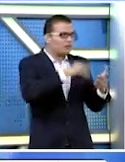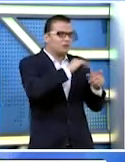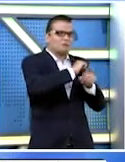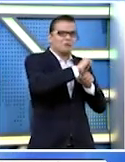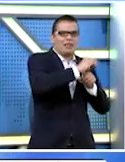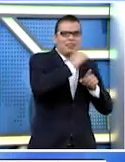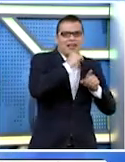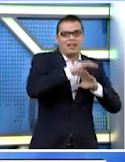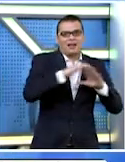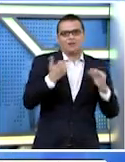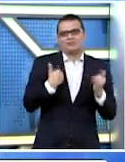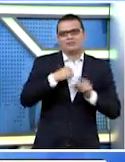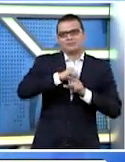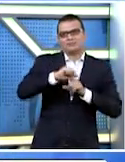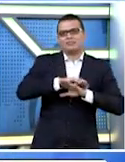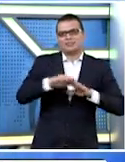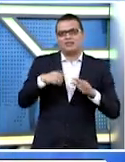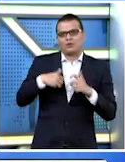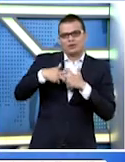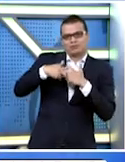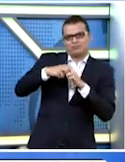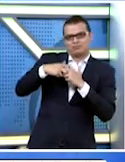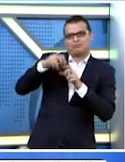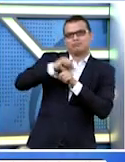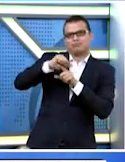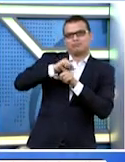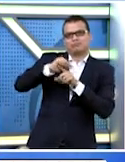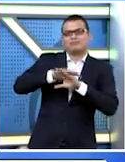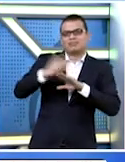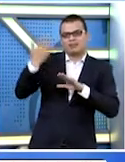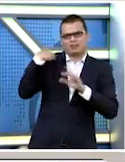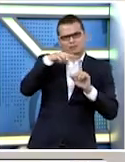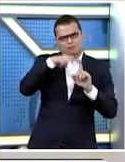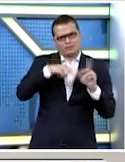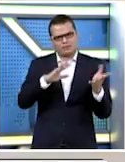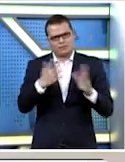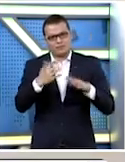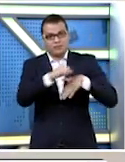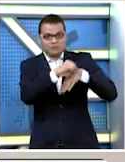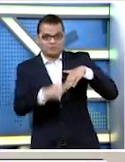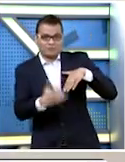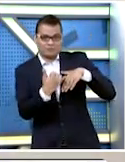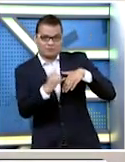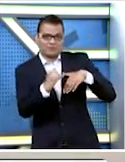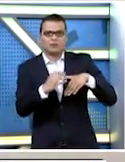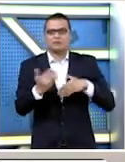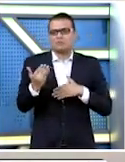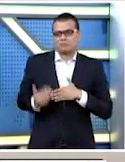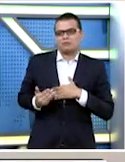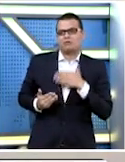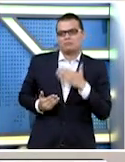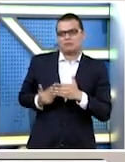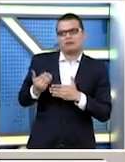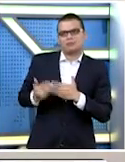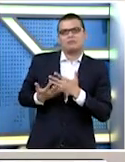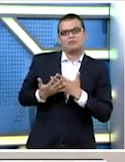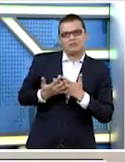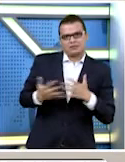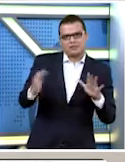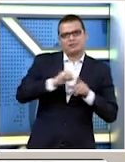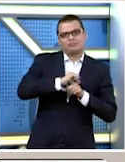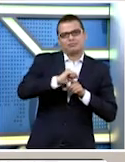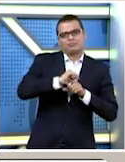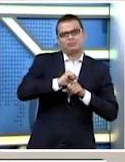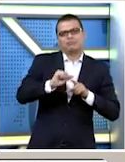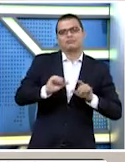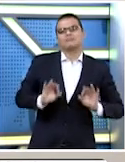América adelanta la recuperación de la rodilla, que fue operada hace 2 meses. Muy bien, estamos avanzando excelentemente en la